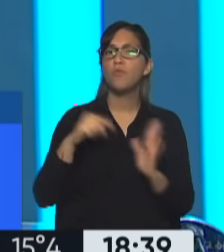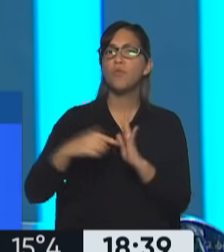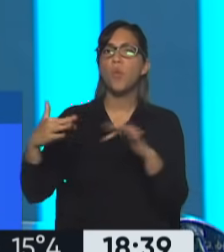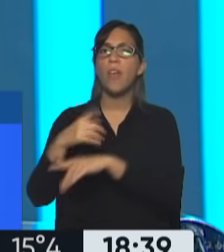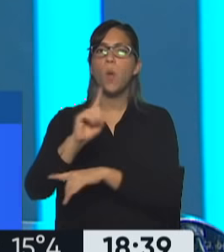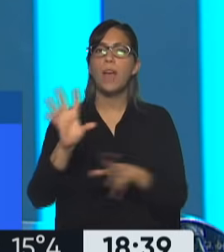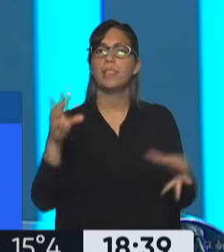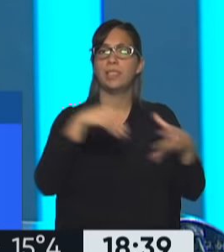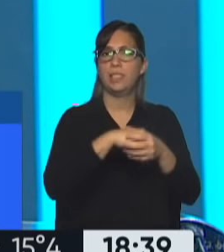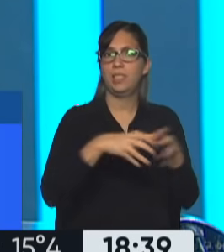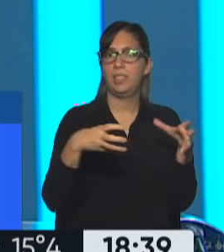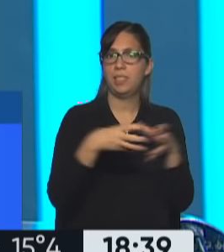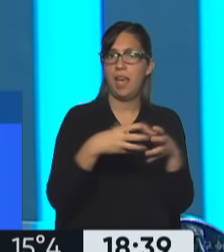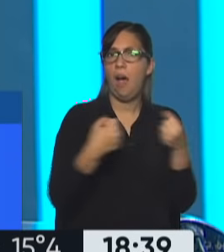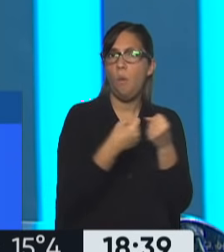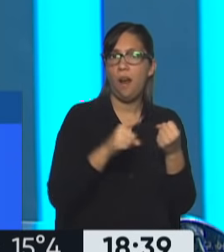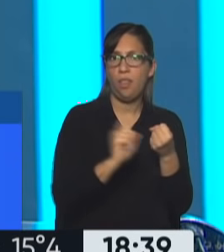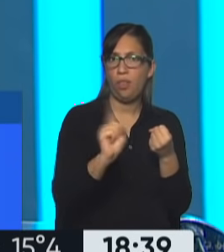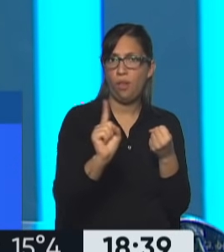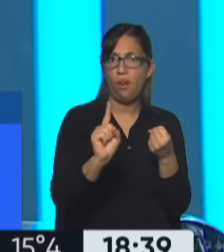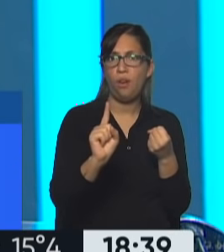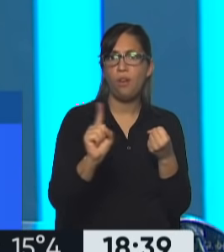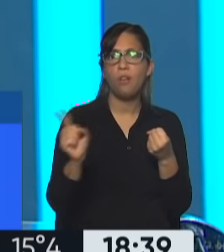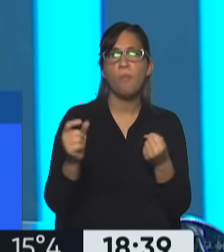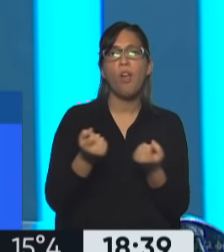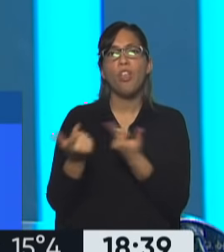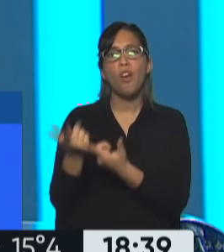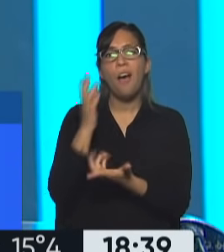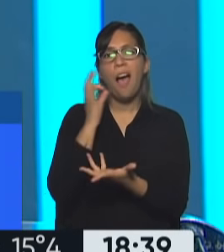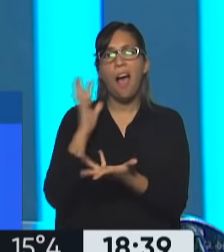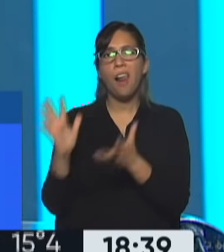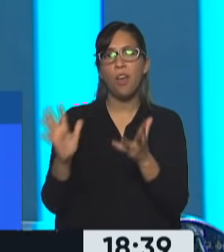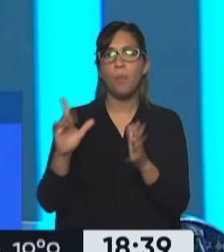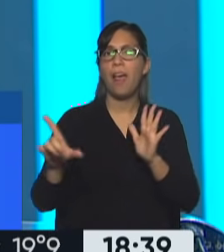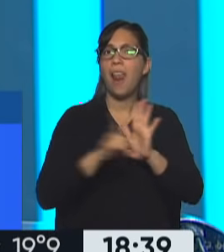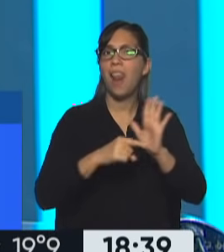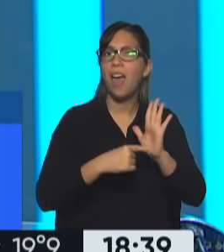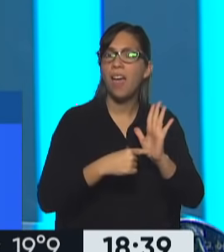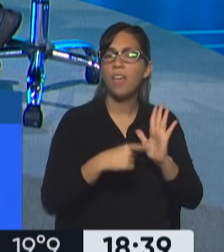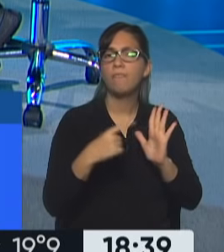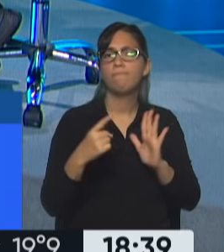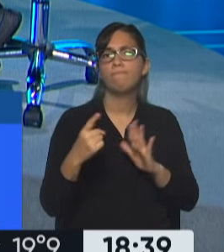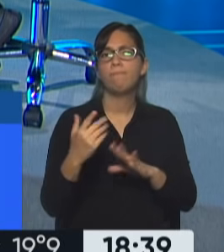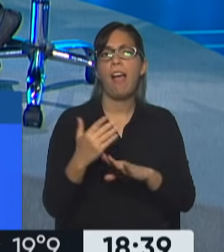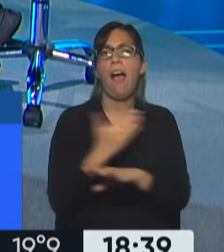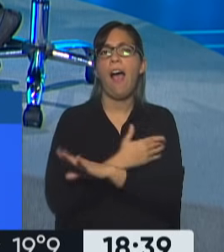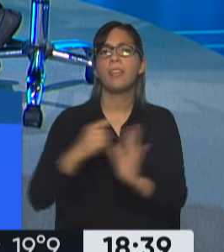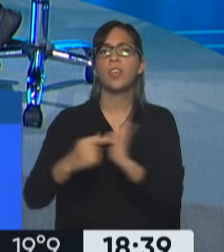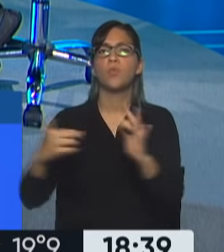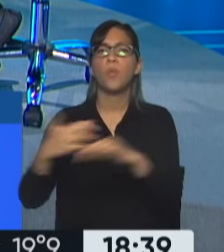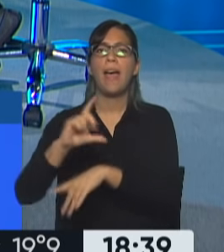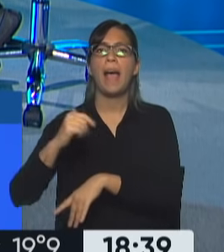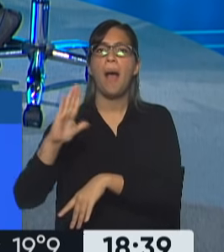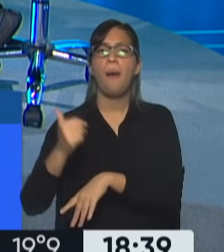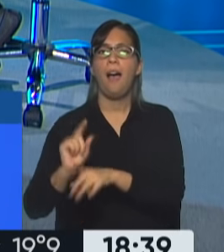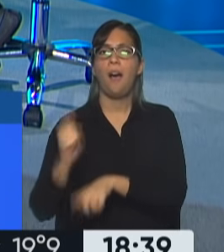Ese es el parche que vos decías recién. Se le dio un equivalente. Pues la ley de coparticipación es previa a la autonomía de la Ciudad de Buenos Aires.